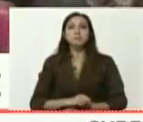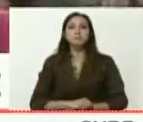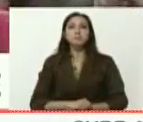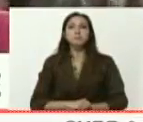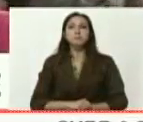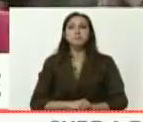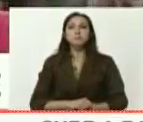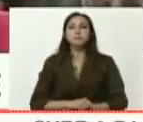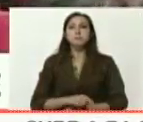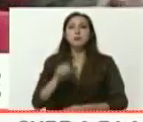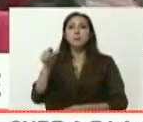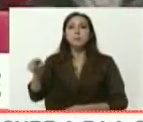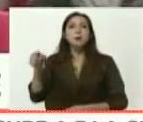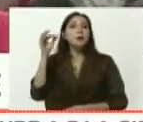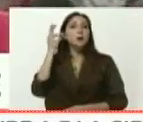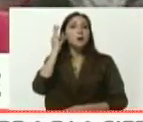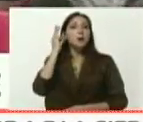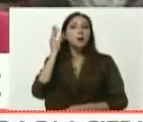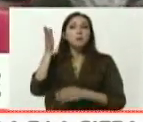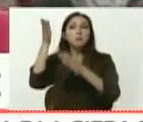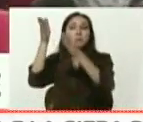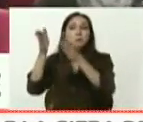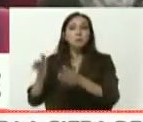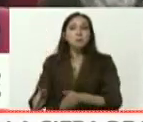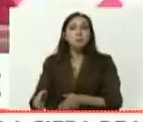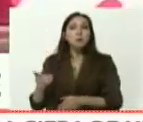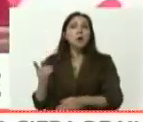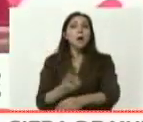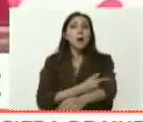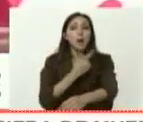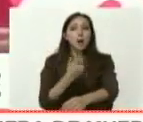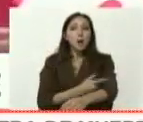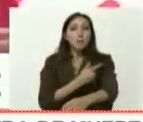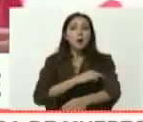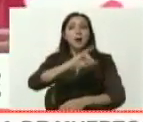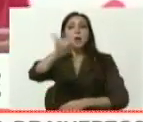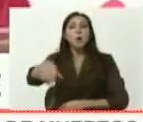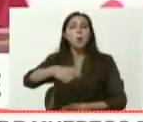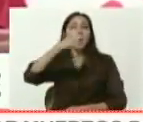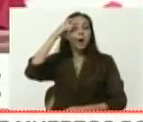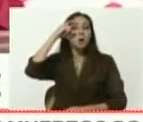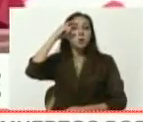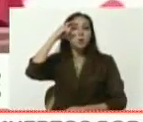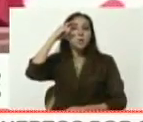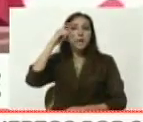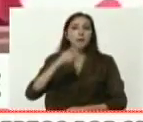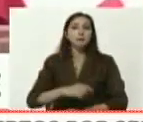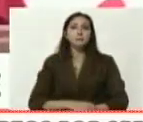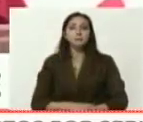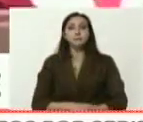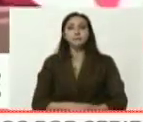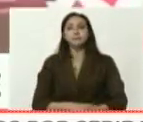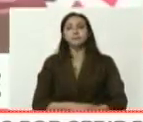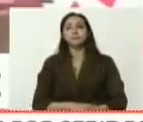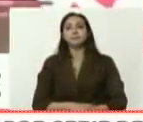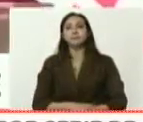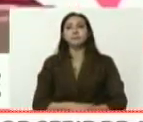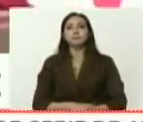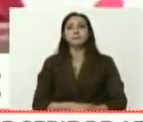Ciudadana Carmen Alicia Rodríguez, hermana de Jorge Rodríguez. Sí.